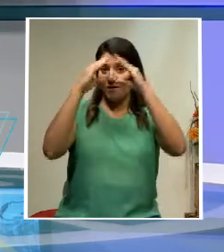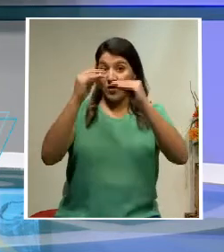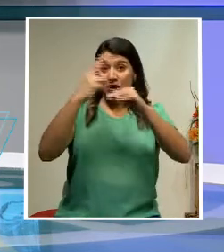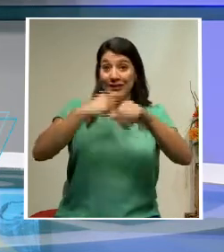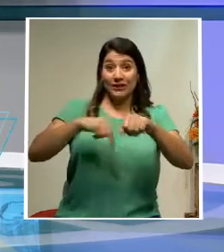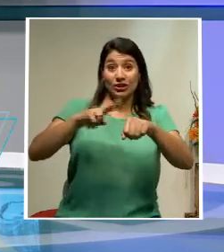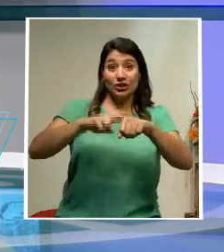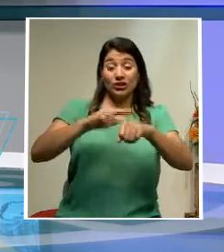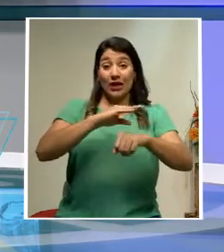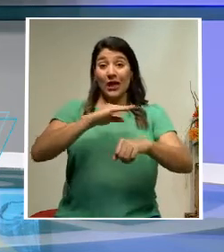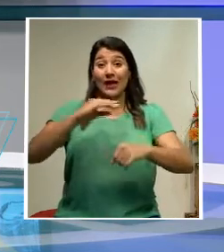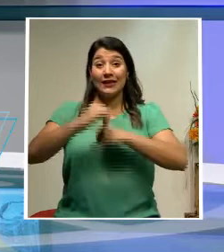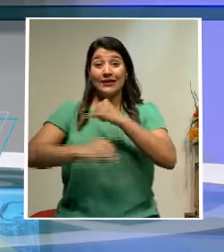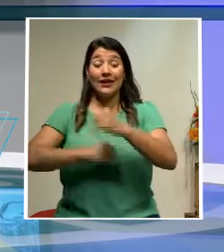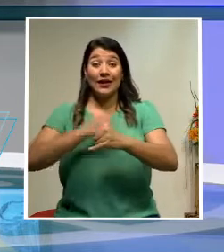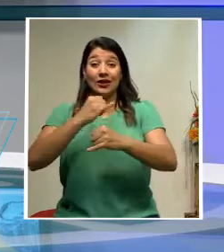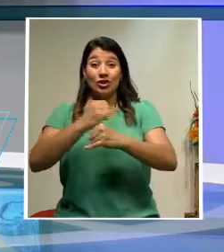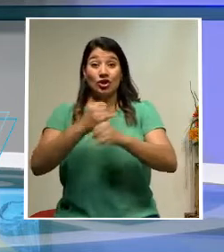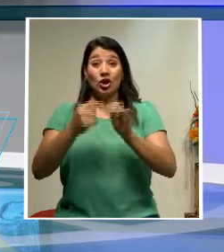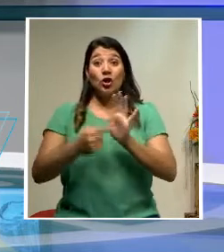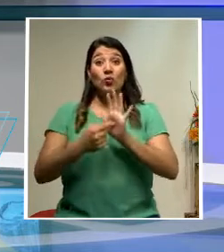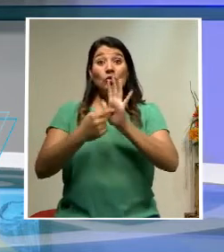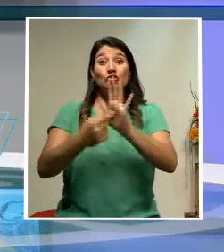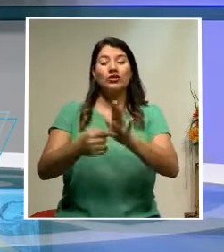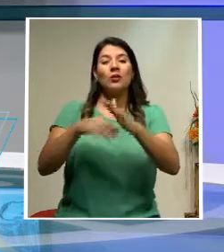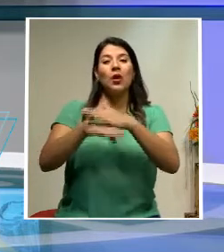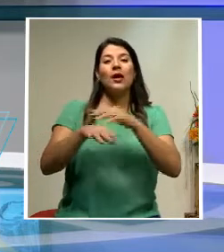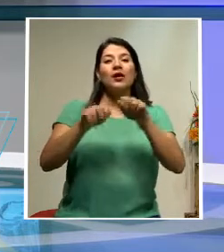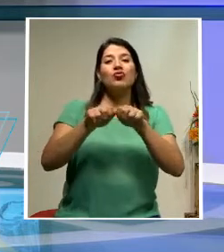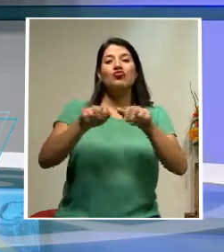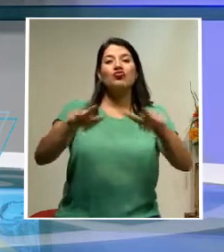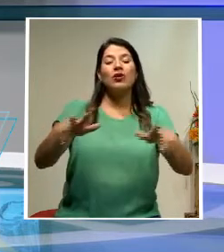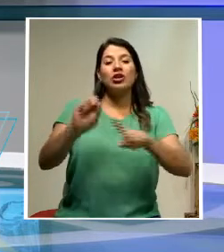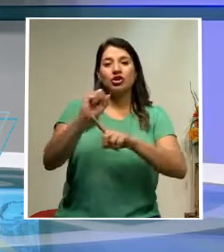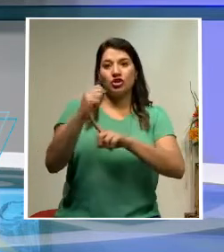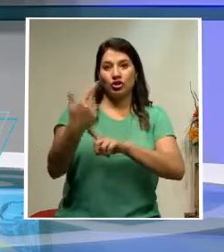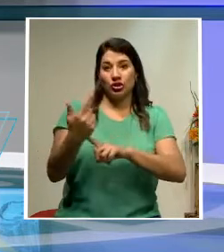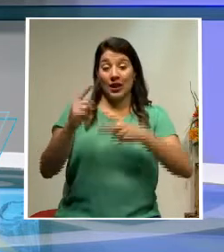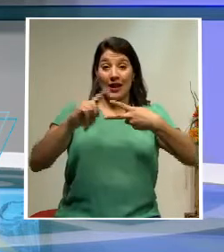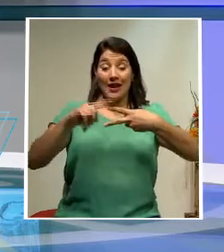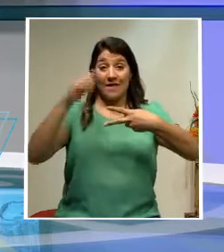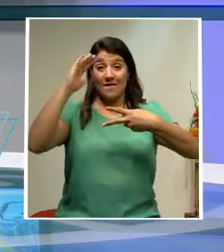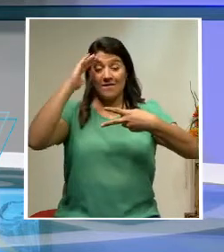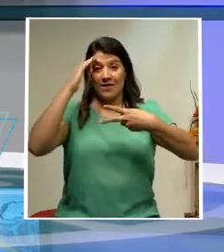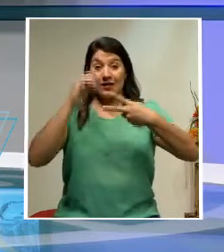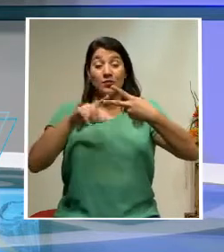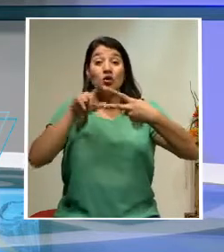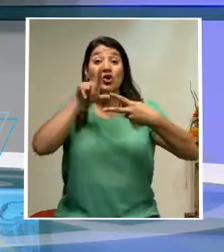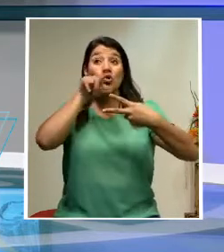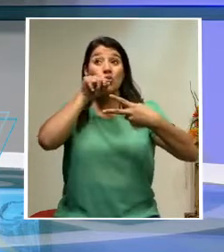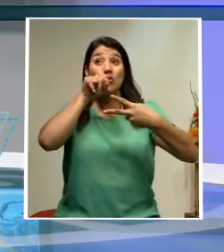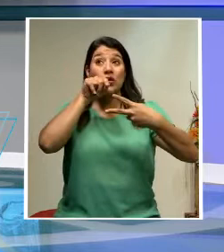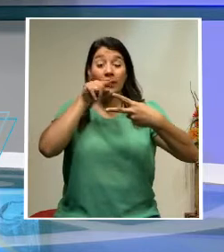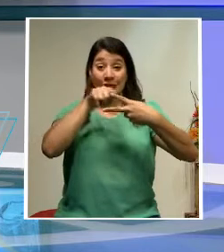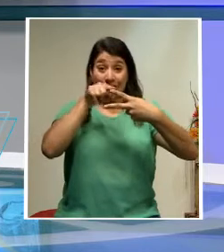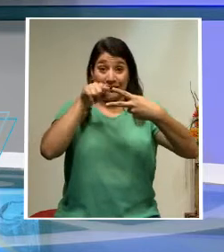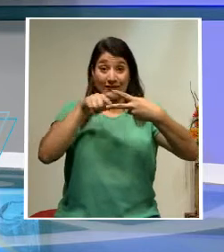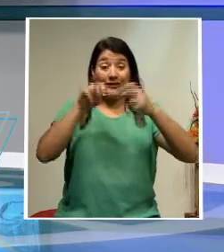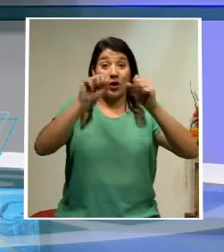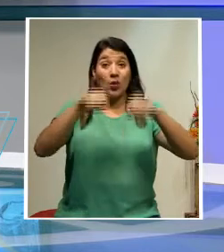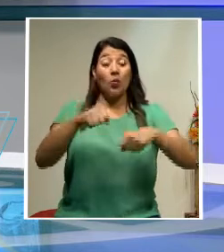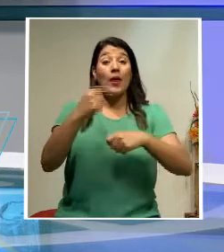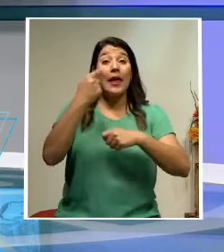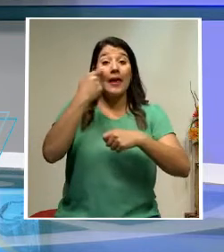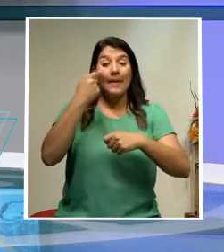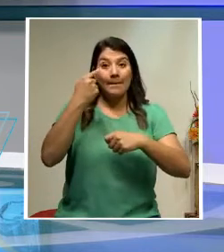e internacional que publicamos en nuestras redes sociales de Facebook y Twitter y que pueden encontrar en las direcciones